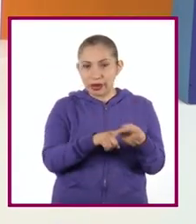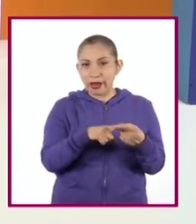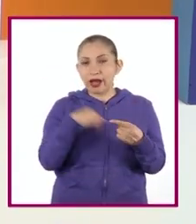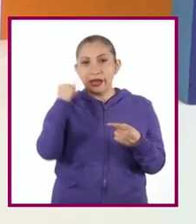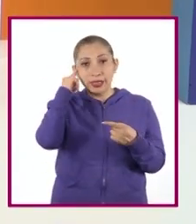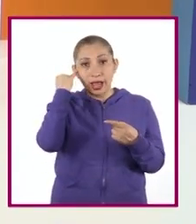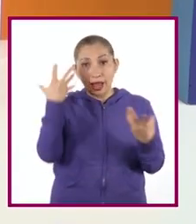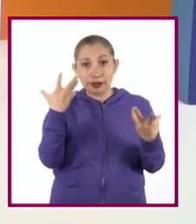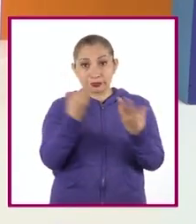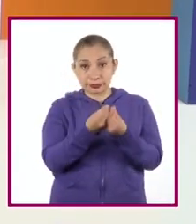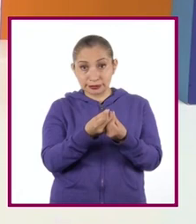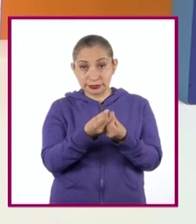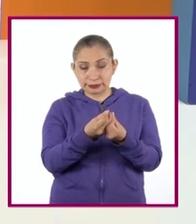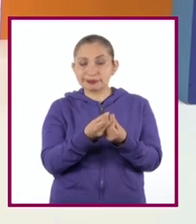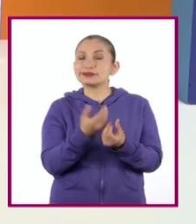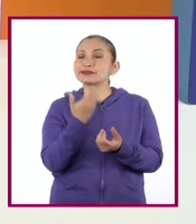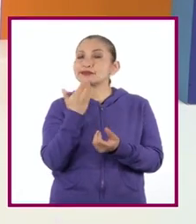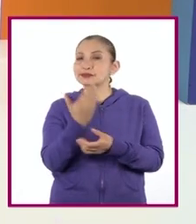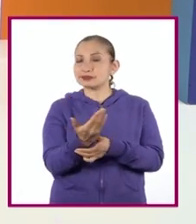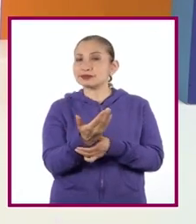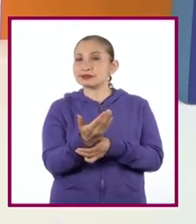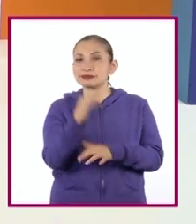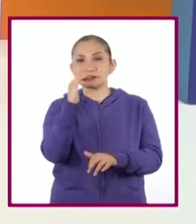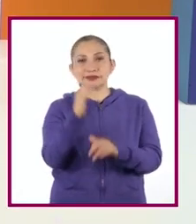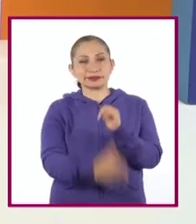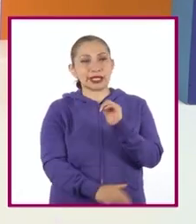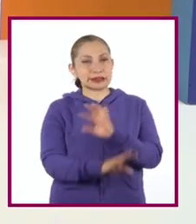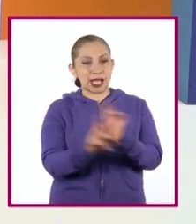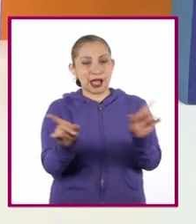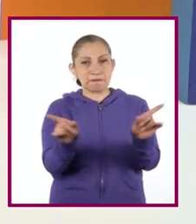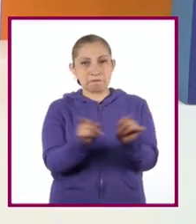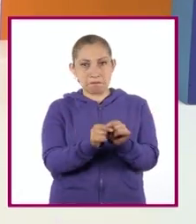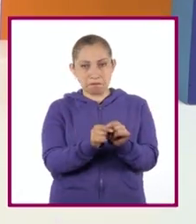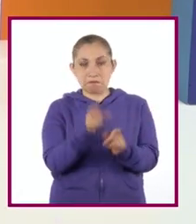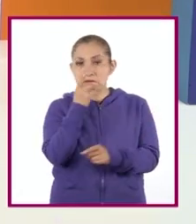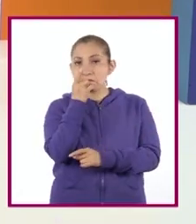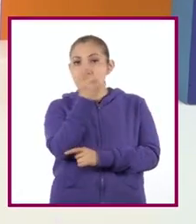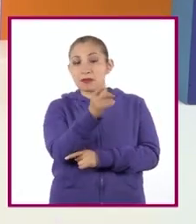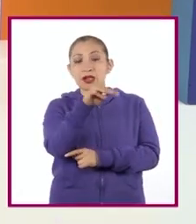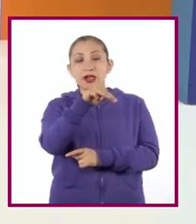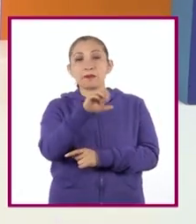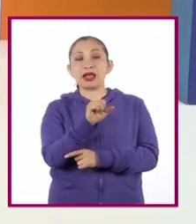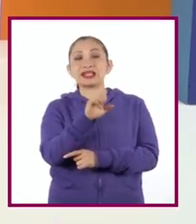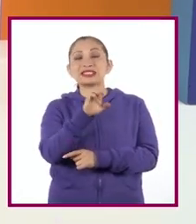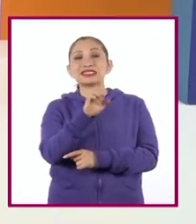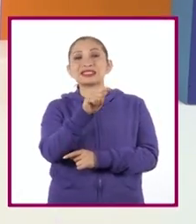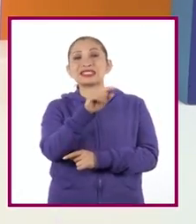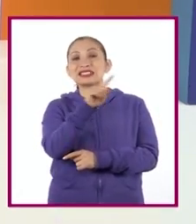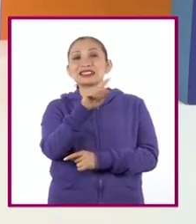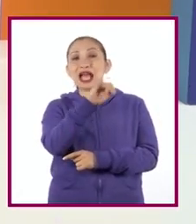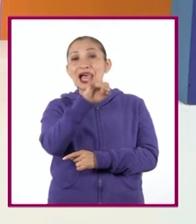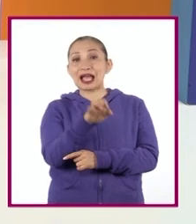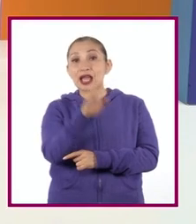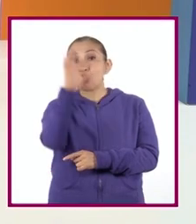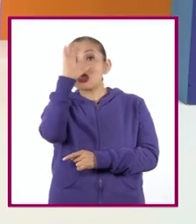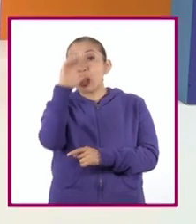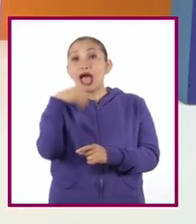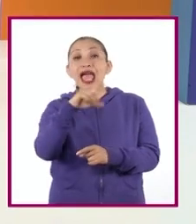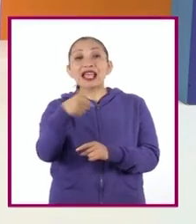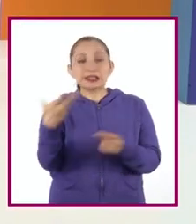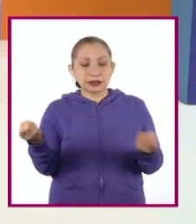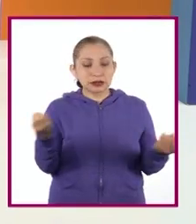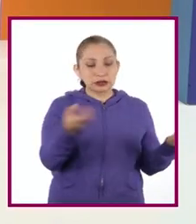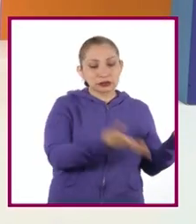e indígenas? Pues bien, concluyamos diciendo que el mestizaje cultural es un